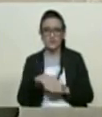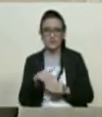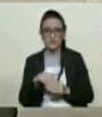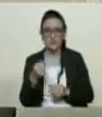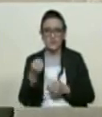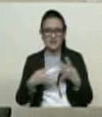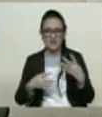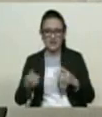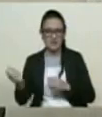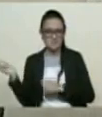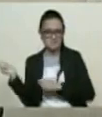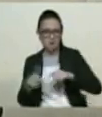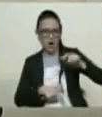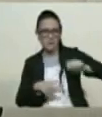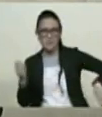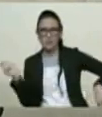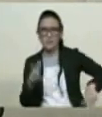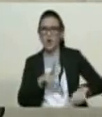cosa dantesca.